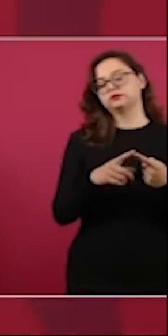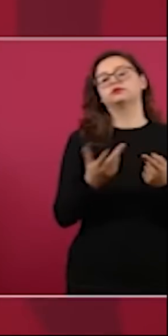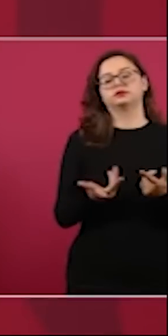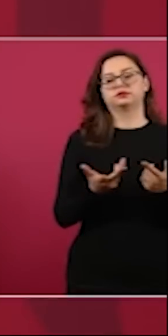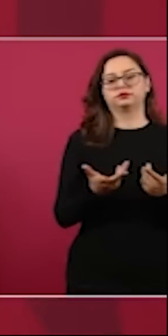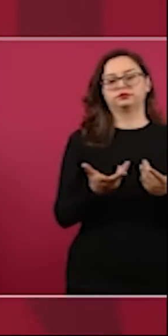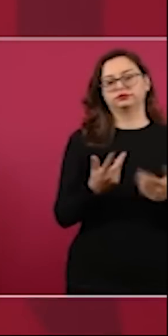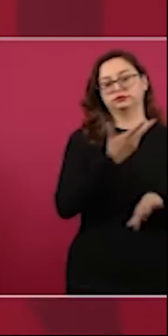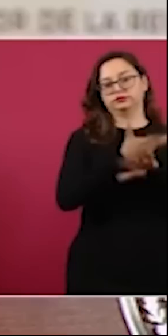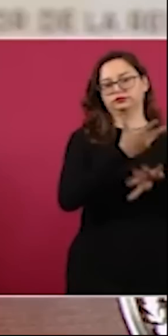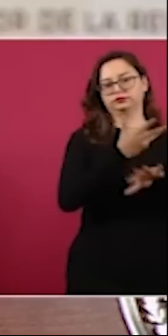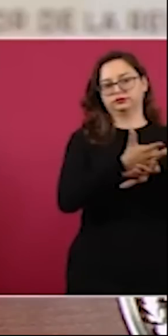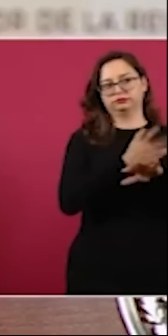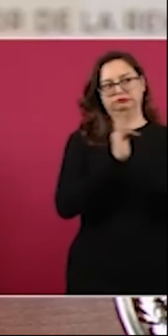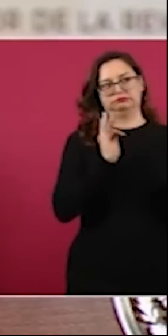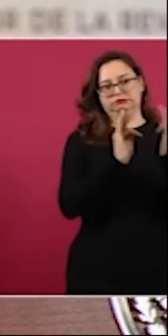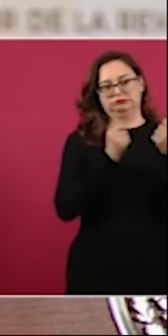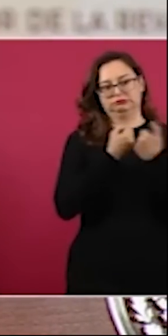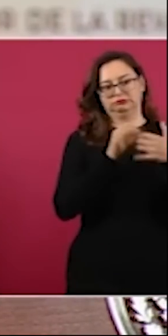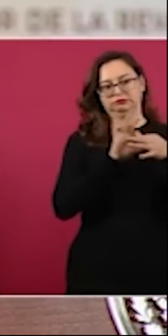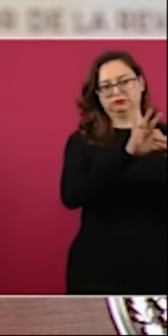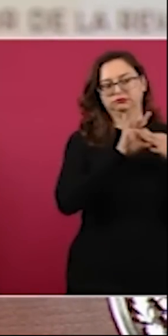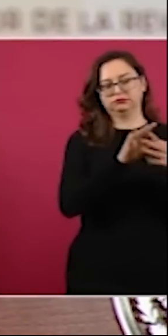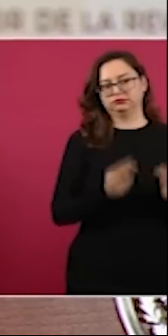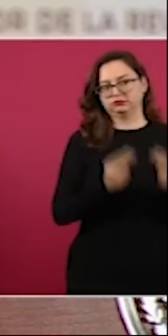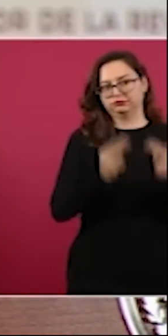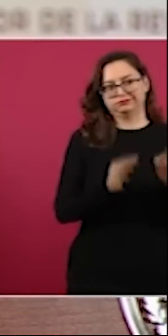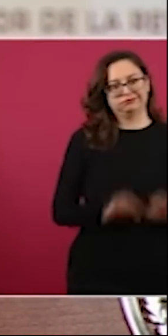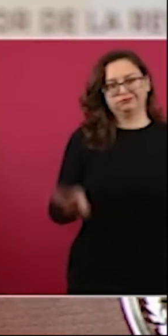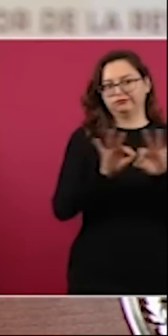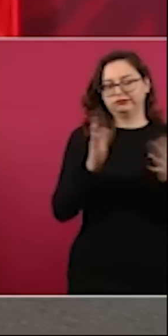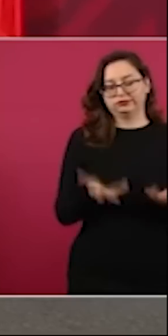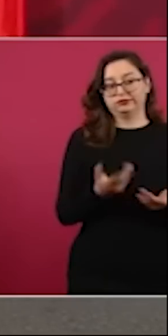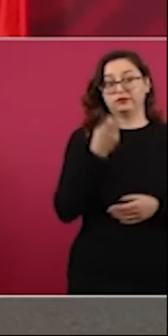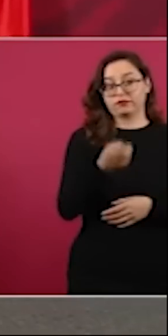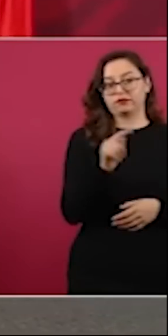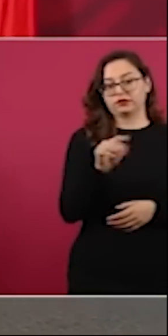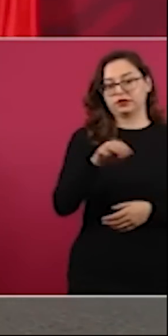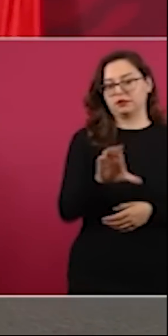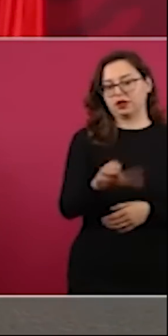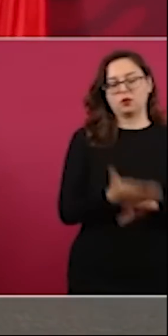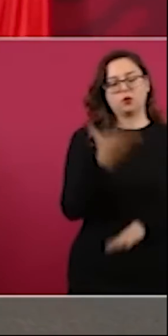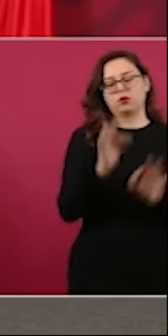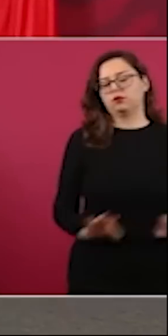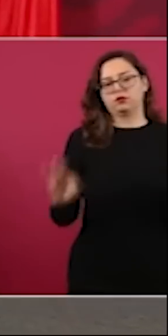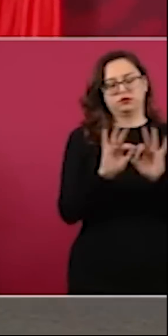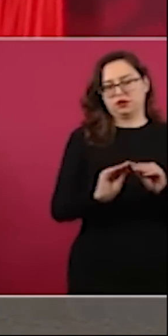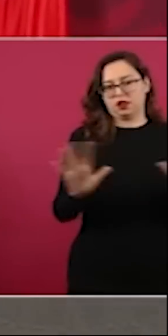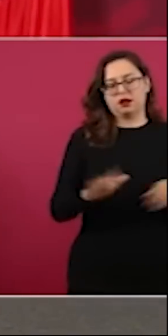del mundo. Y ahí la importancia del tratado. Eso es importante, sin